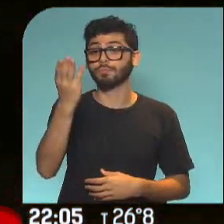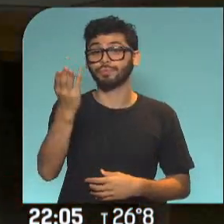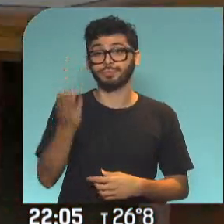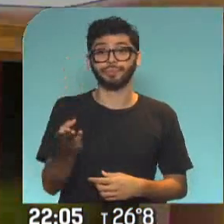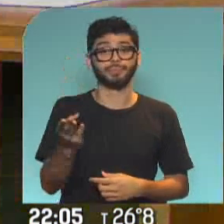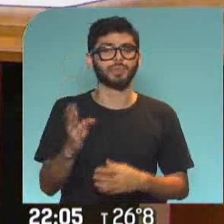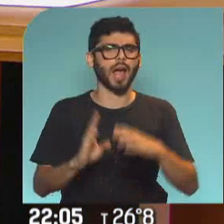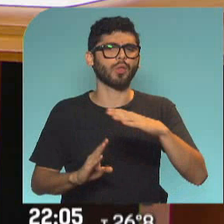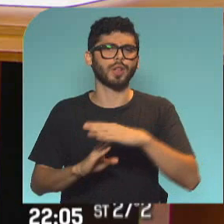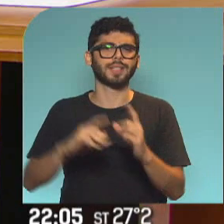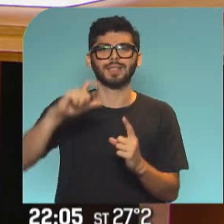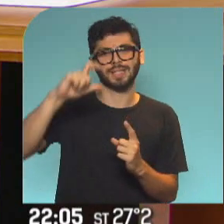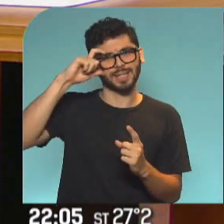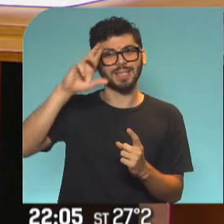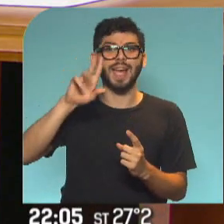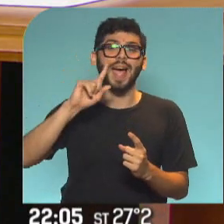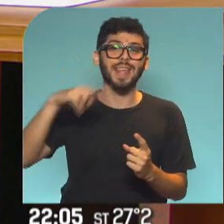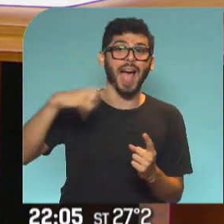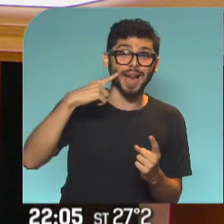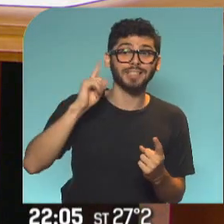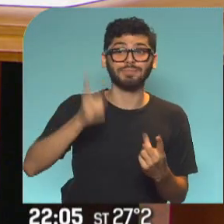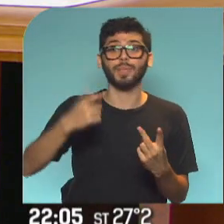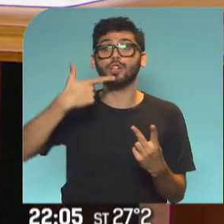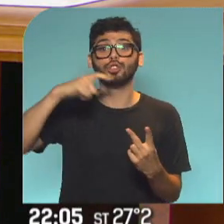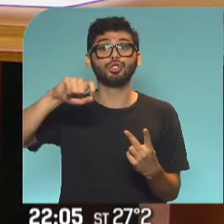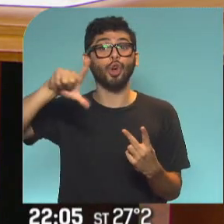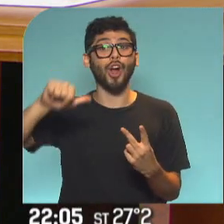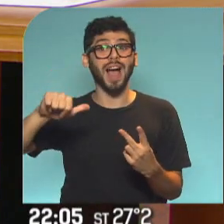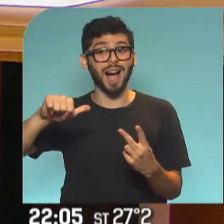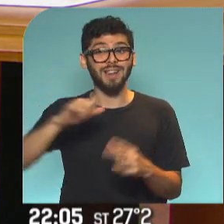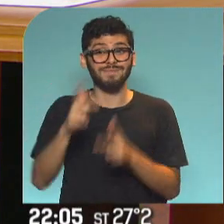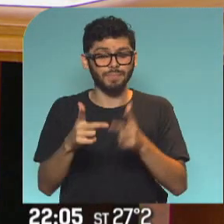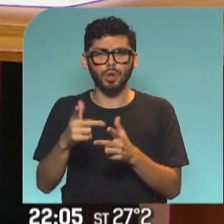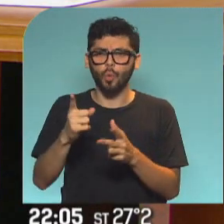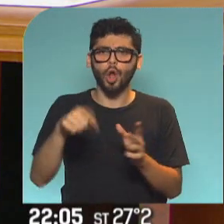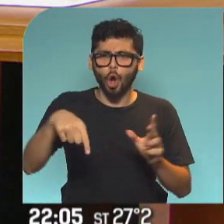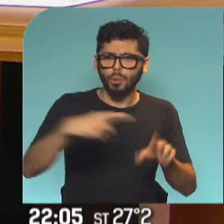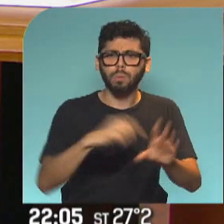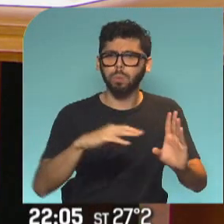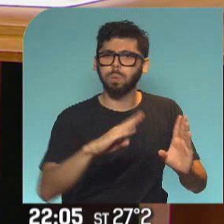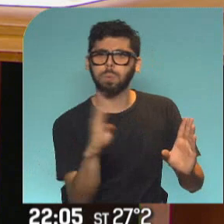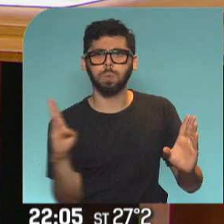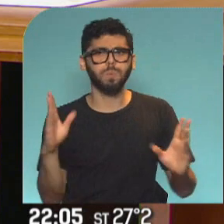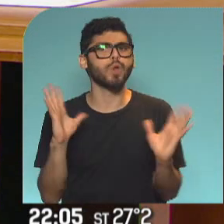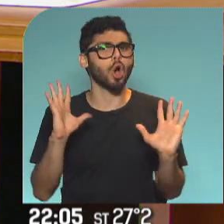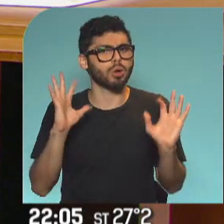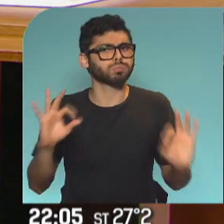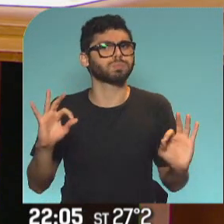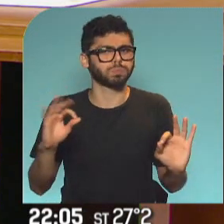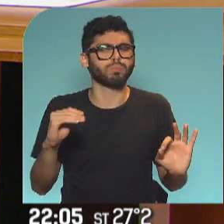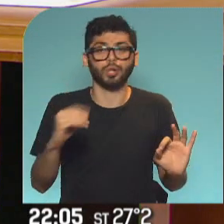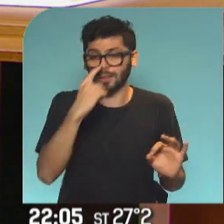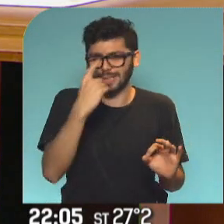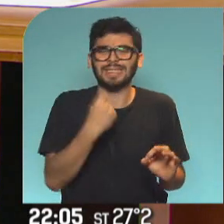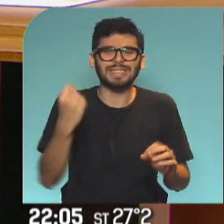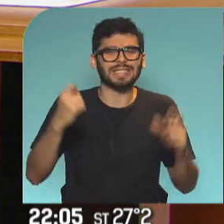las autoridades, Pablo Seriani, también el canciller Felipe Solá. Bueno, estuvimos en una edición bastante más extensa hoy, pero valió la pena porque queríamos mostrar eso,